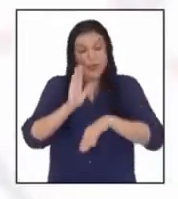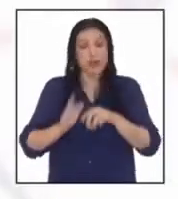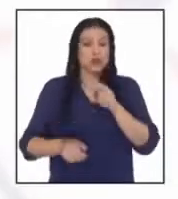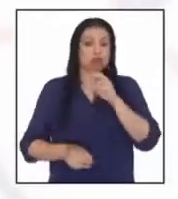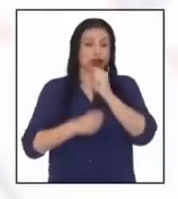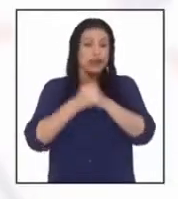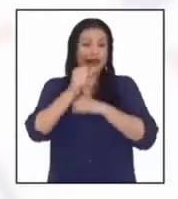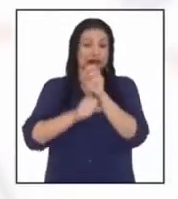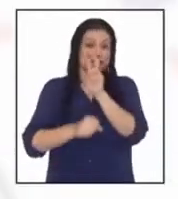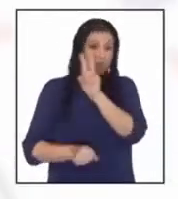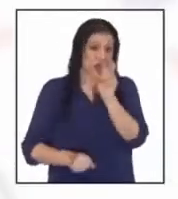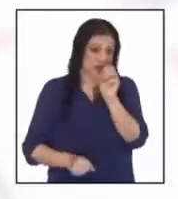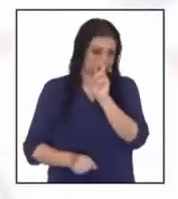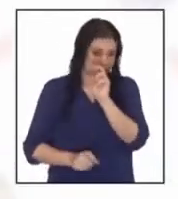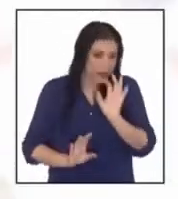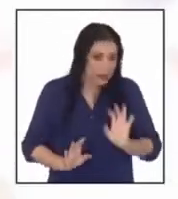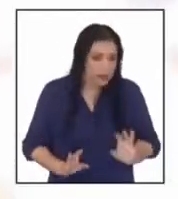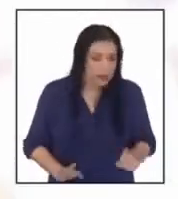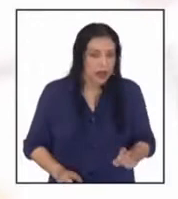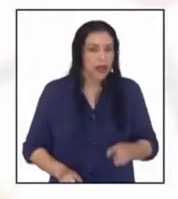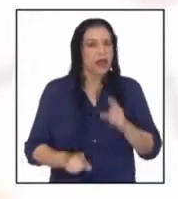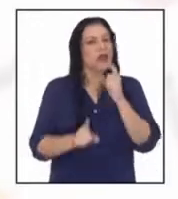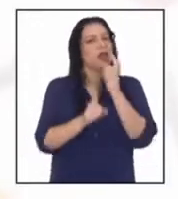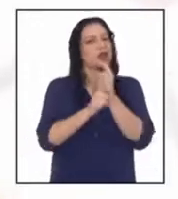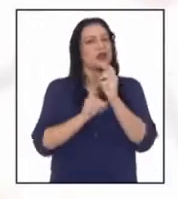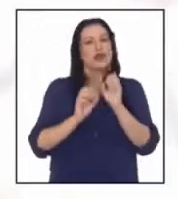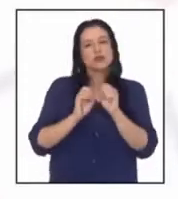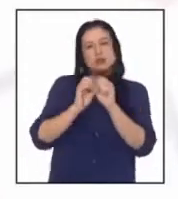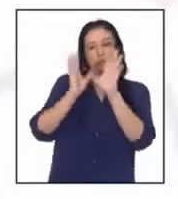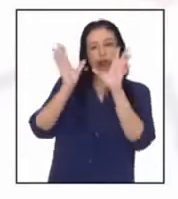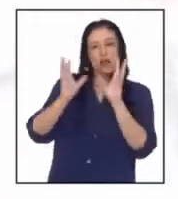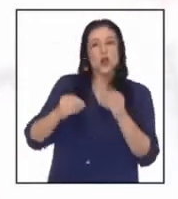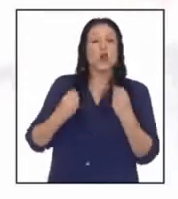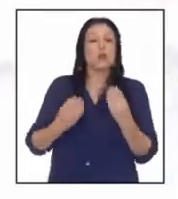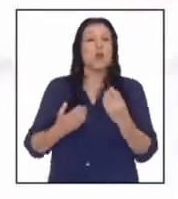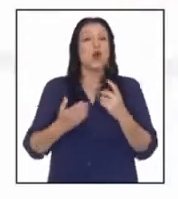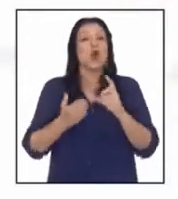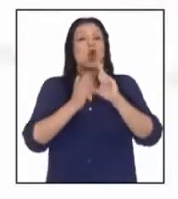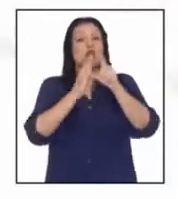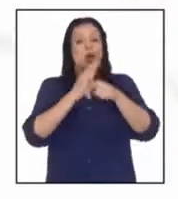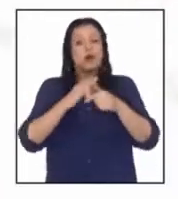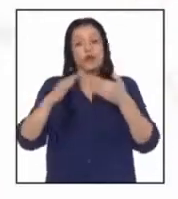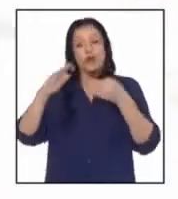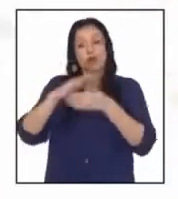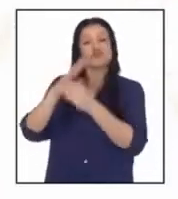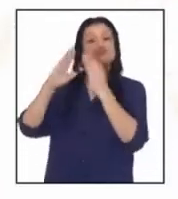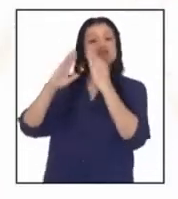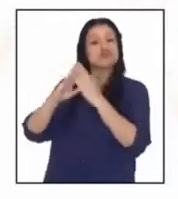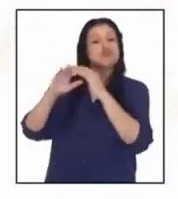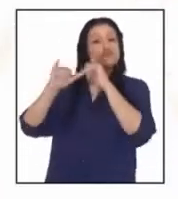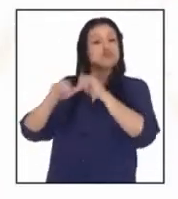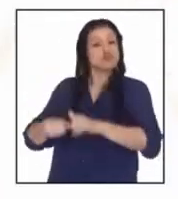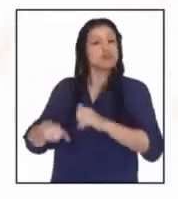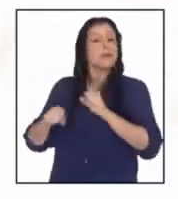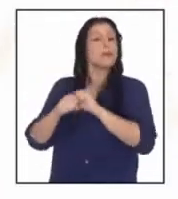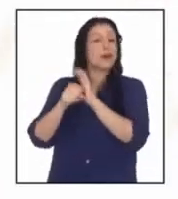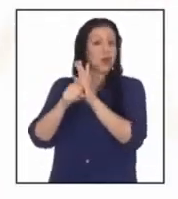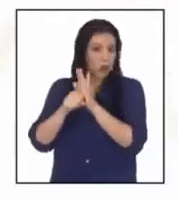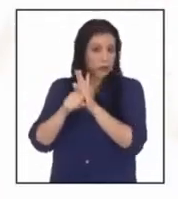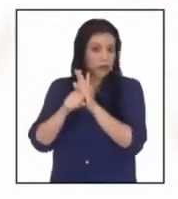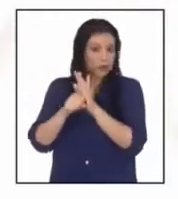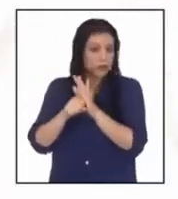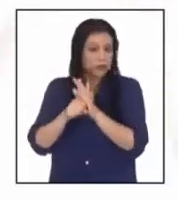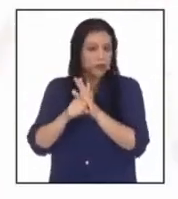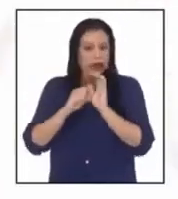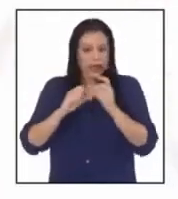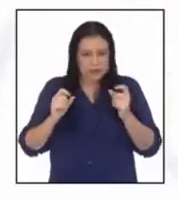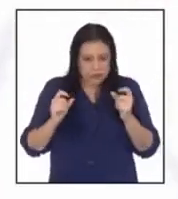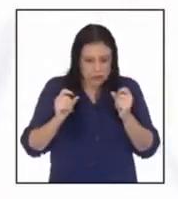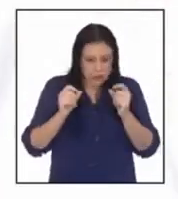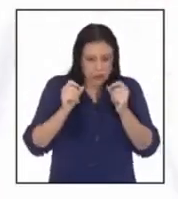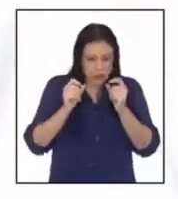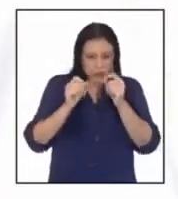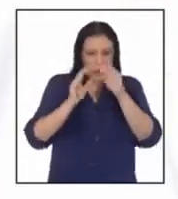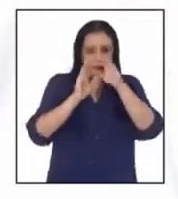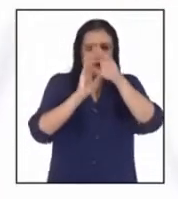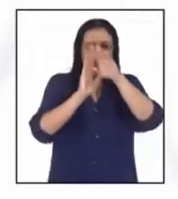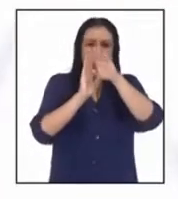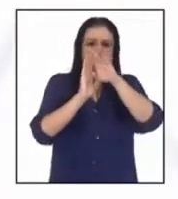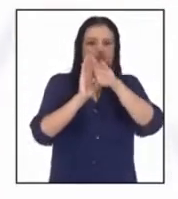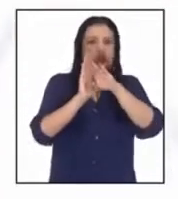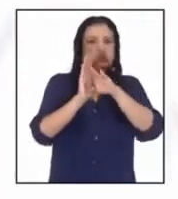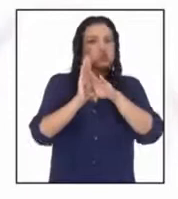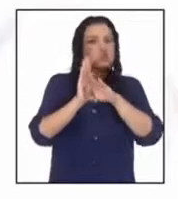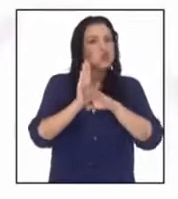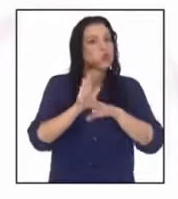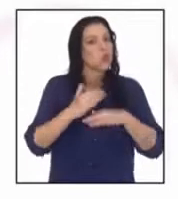2020. Así es muy claro cómo luego del aislamiento social por el COVID-19, estas concentraciones